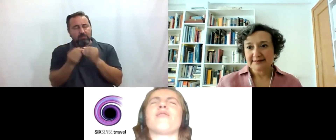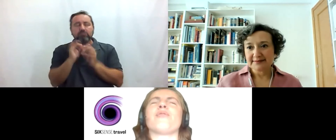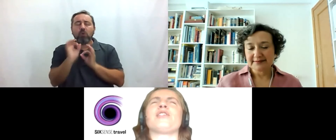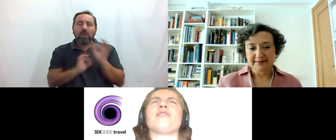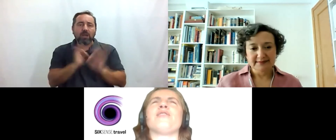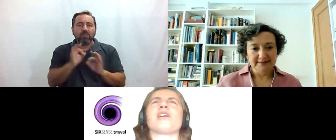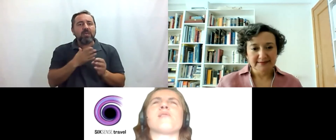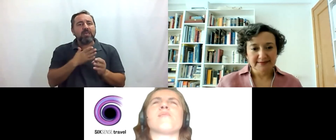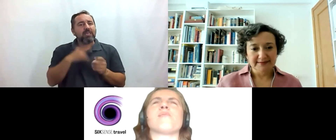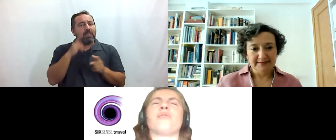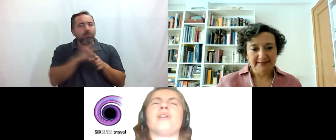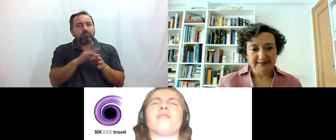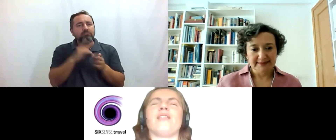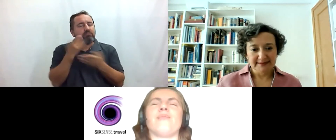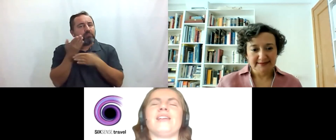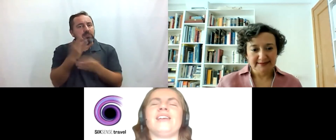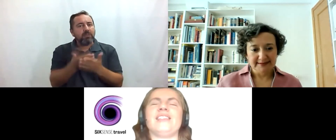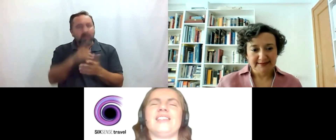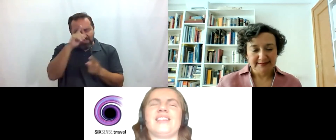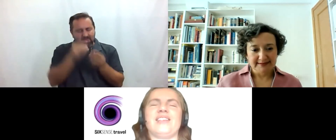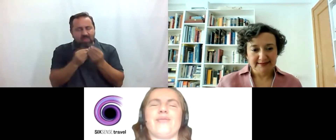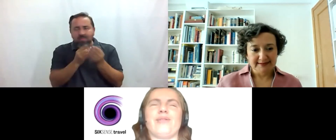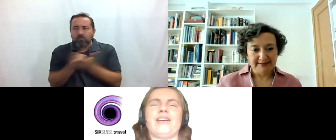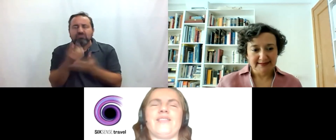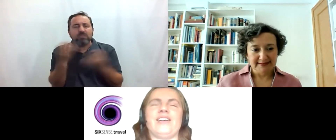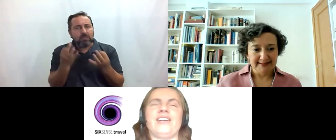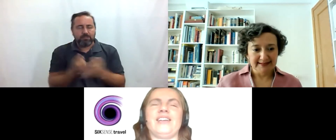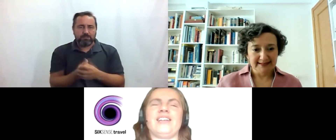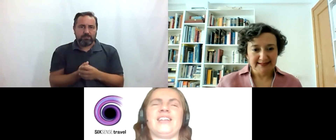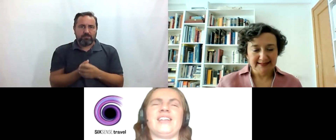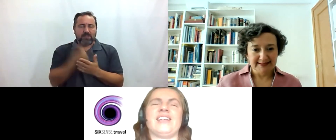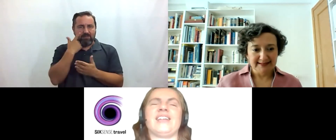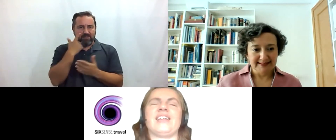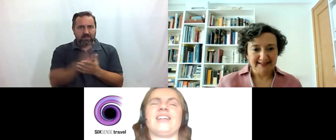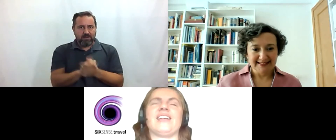os voy a enseñar un poquito lo que hicimos por la ciudad de Madrid a ver